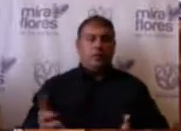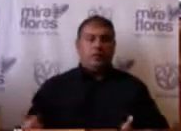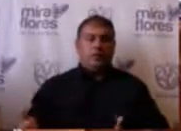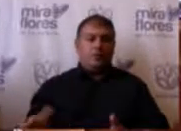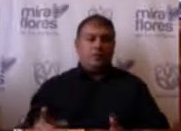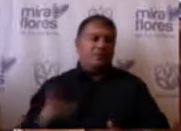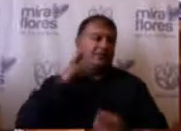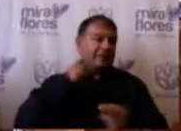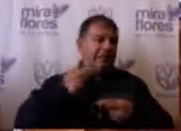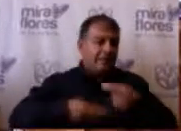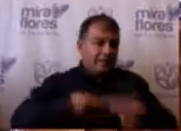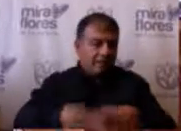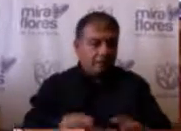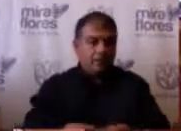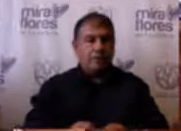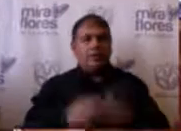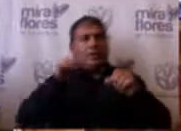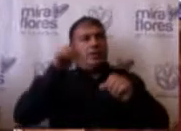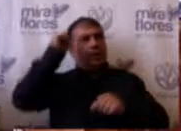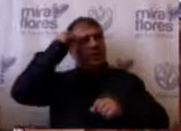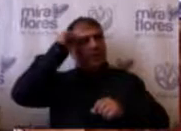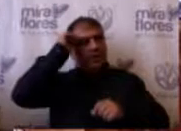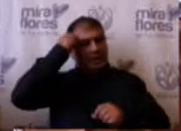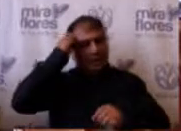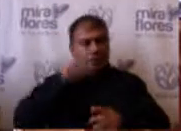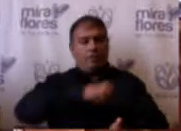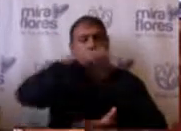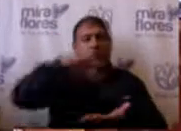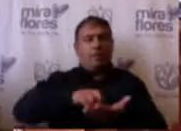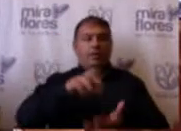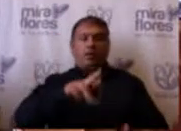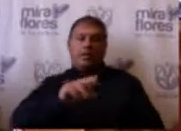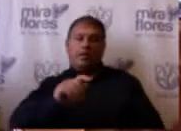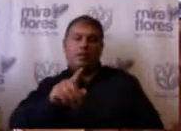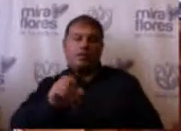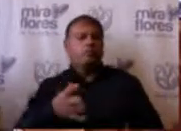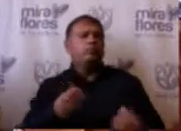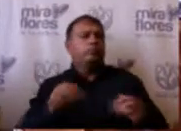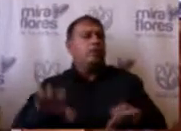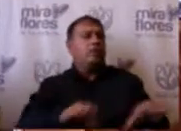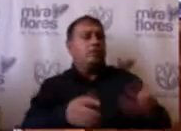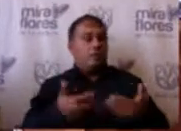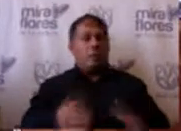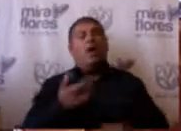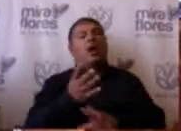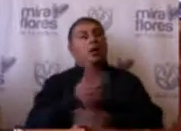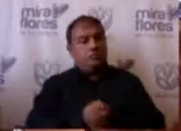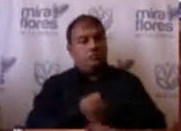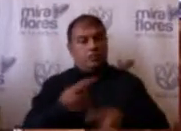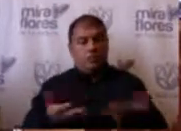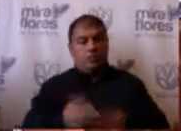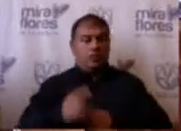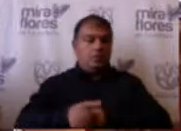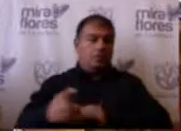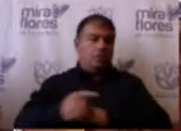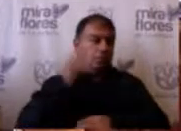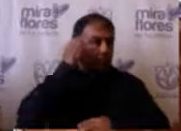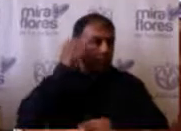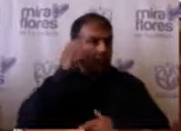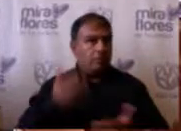de los ingenieros también se celebró en el parque reducto en fin mucha actividad como como ya es costumbre aquí en el distrito de miraflores